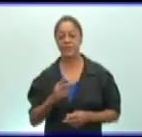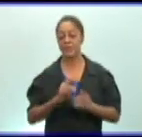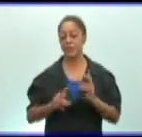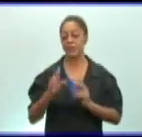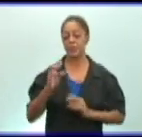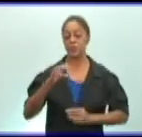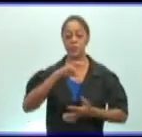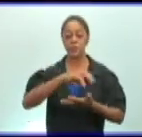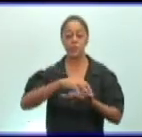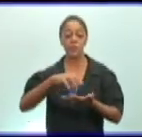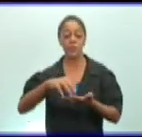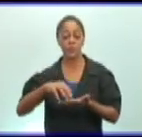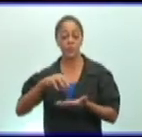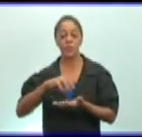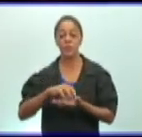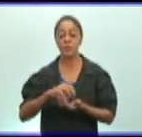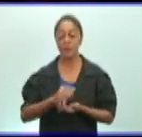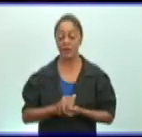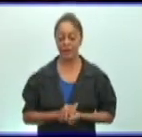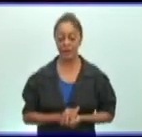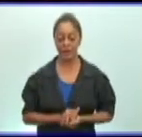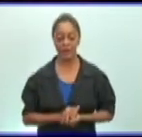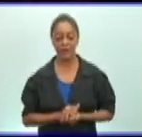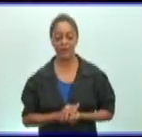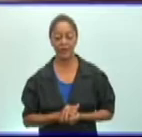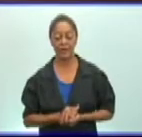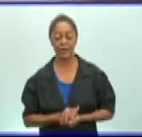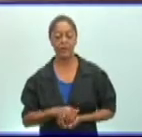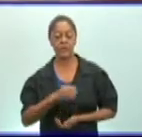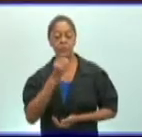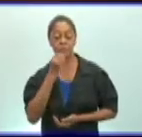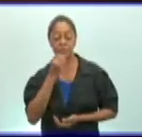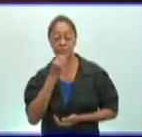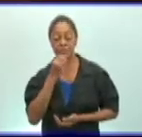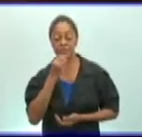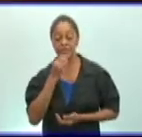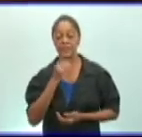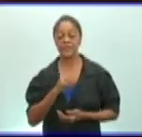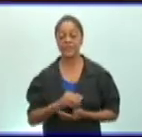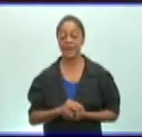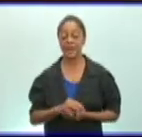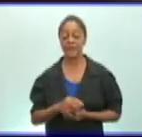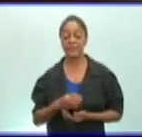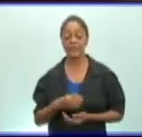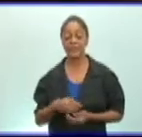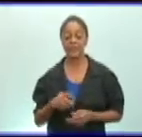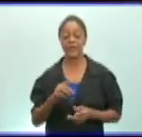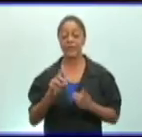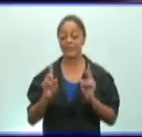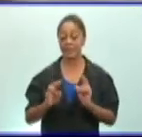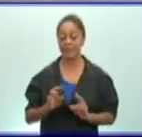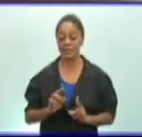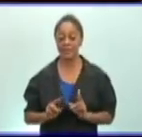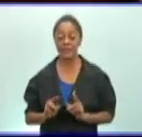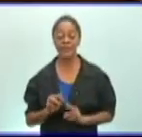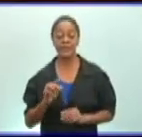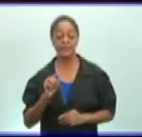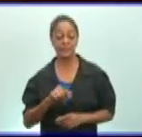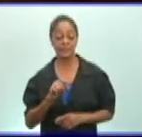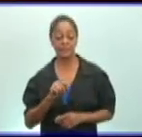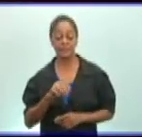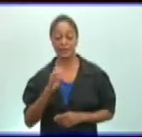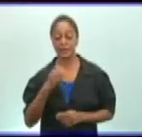En algún lugar yo podría ser alguien